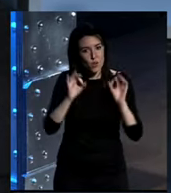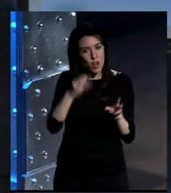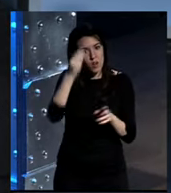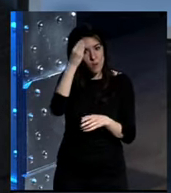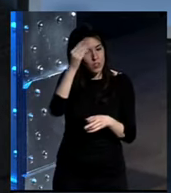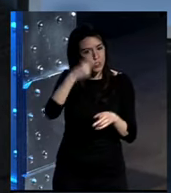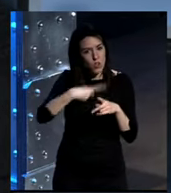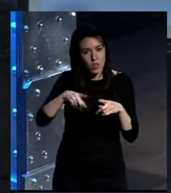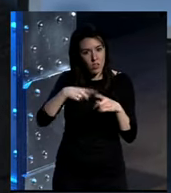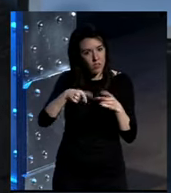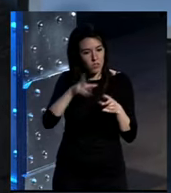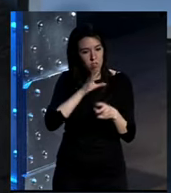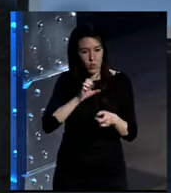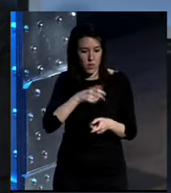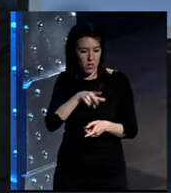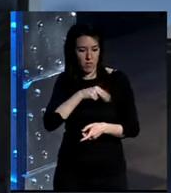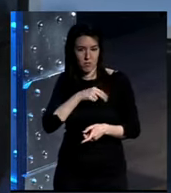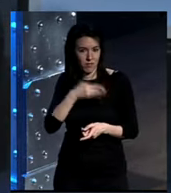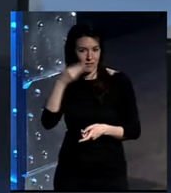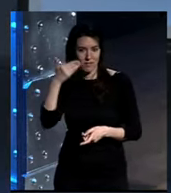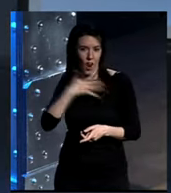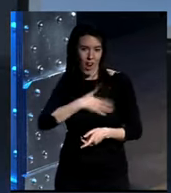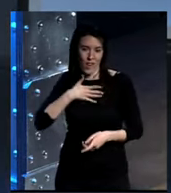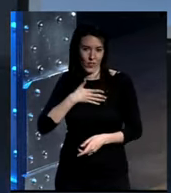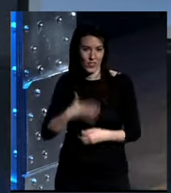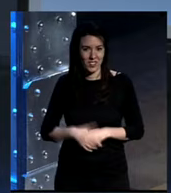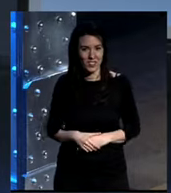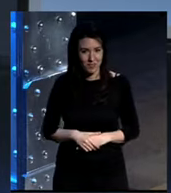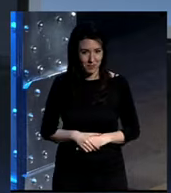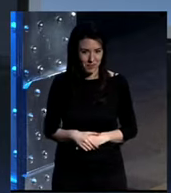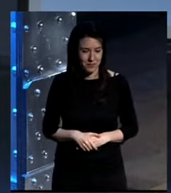cosa estupenda y lo llevaré con mucho gusto. Muchas gracias.